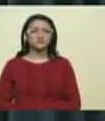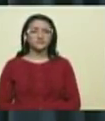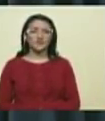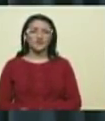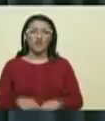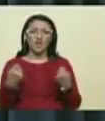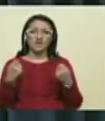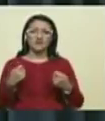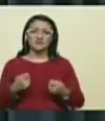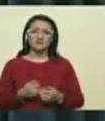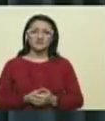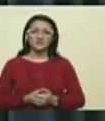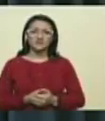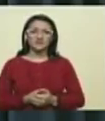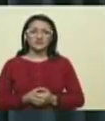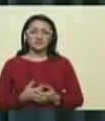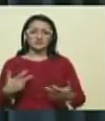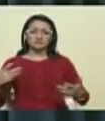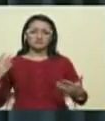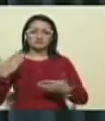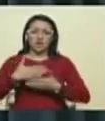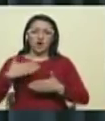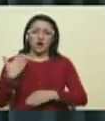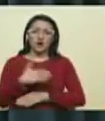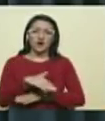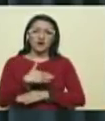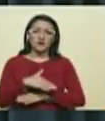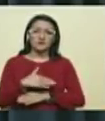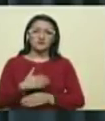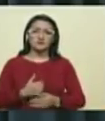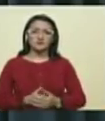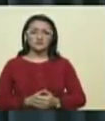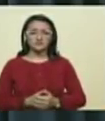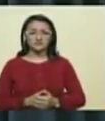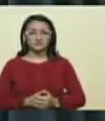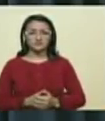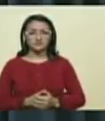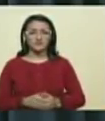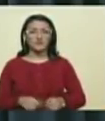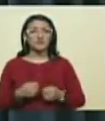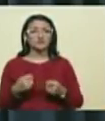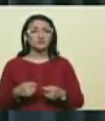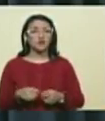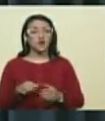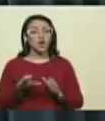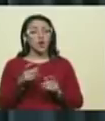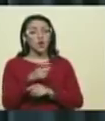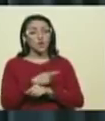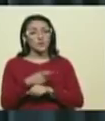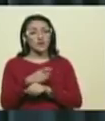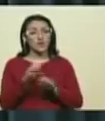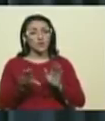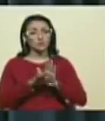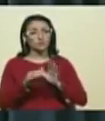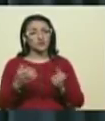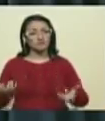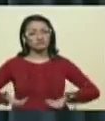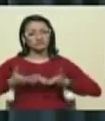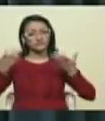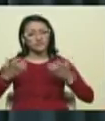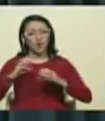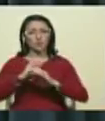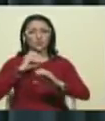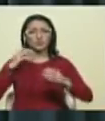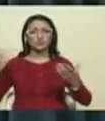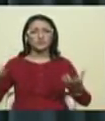violencia, trancaron calles. Por vía de la violencia y para derrocar el gobierno constitucional, quemaron autobuses,